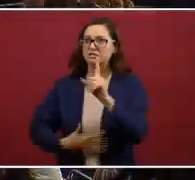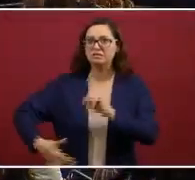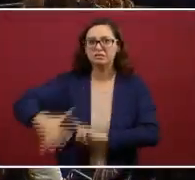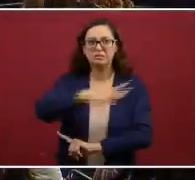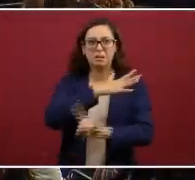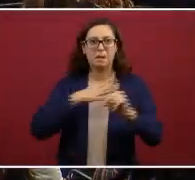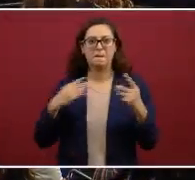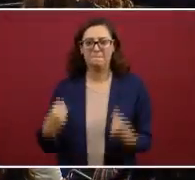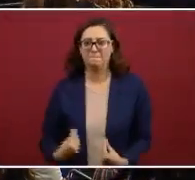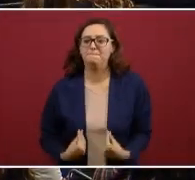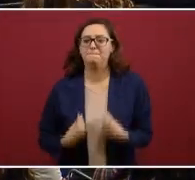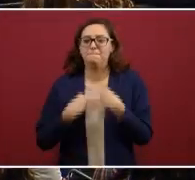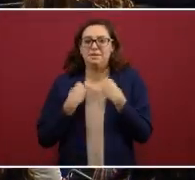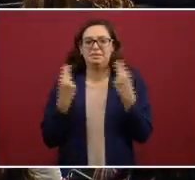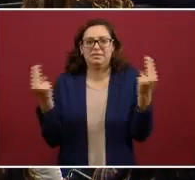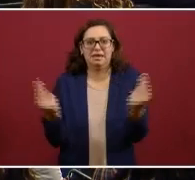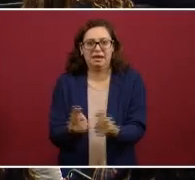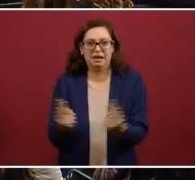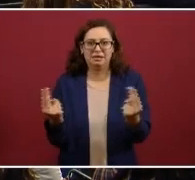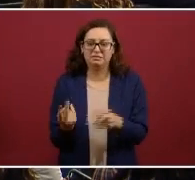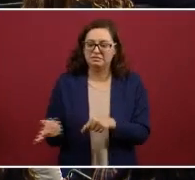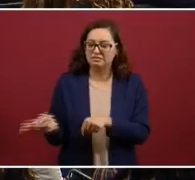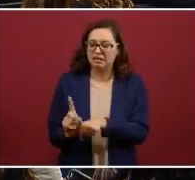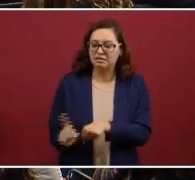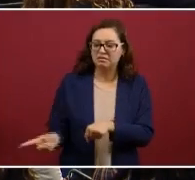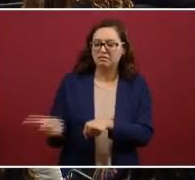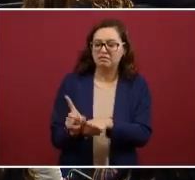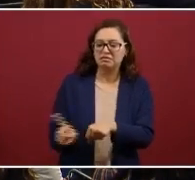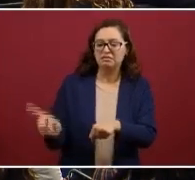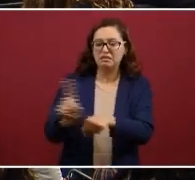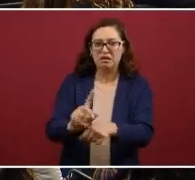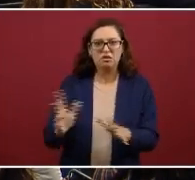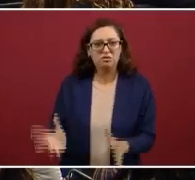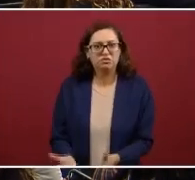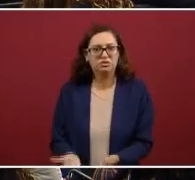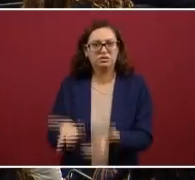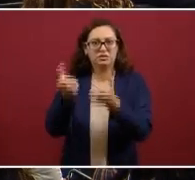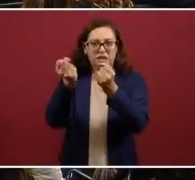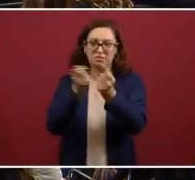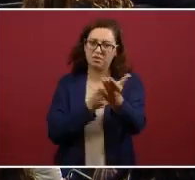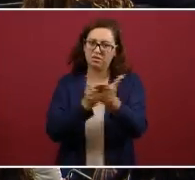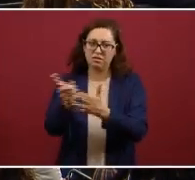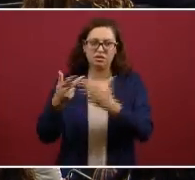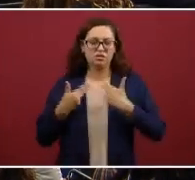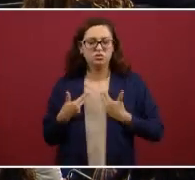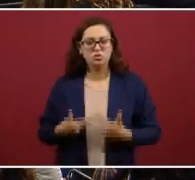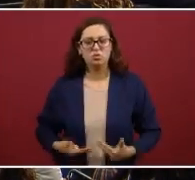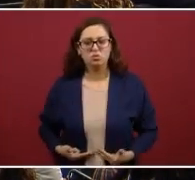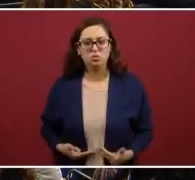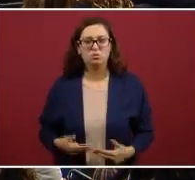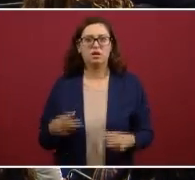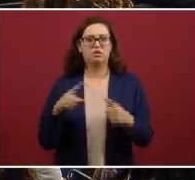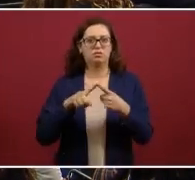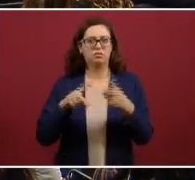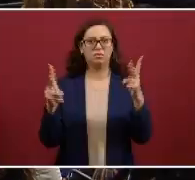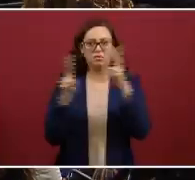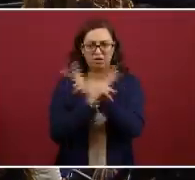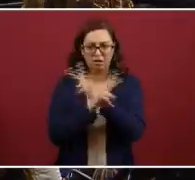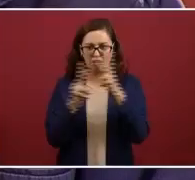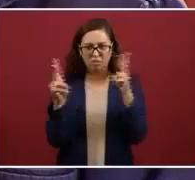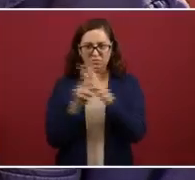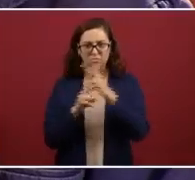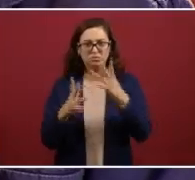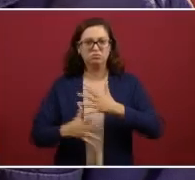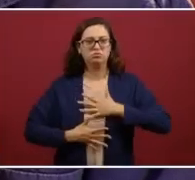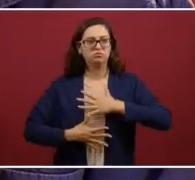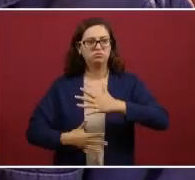vitales que los mexicanos requerimos día con día como un derecho humano esencial: aire